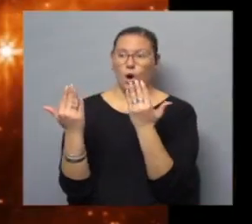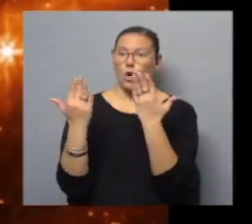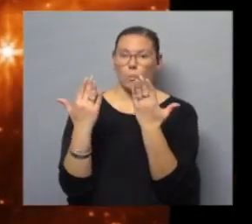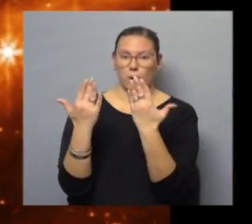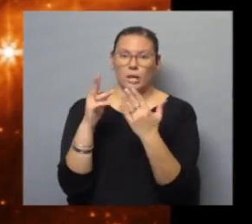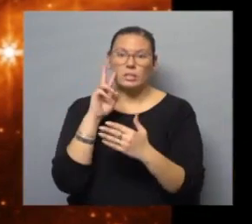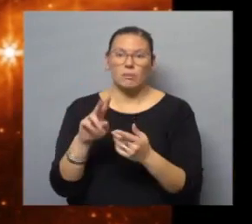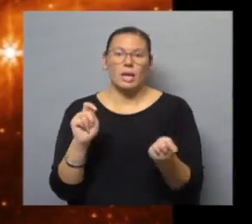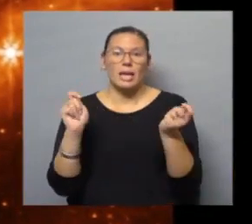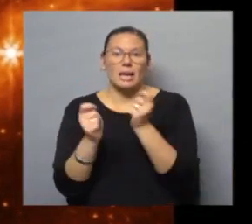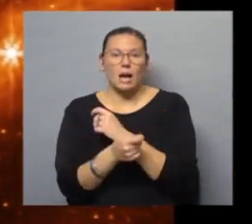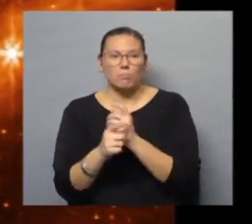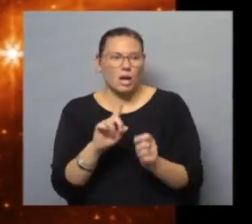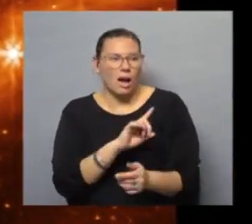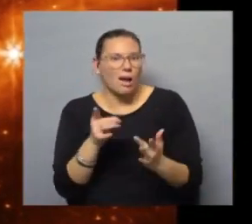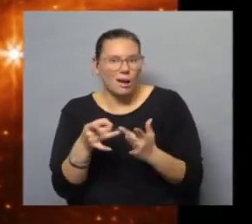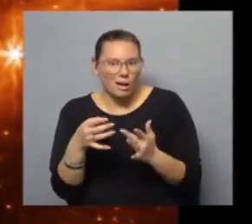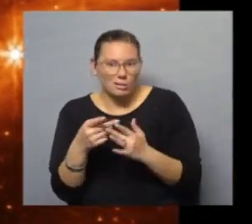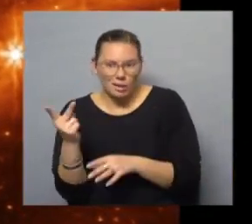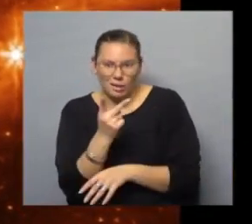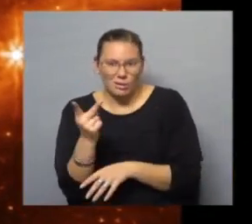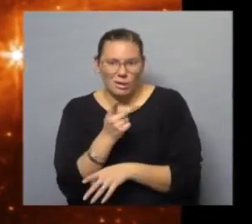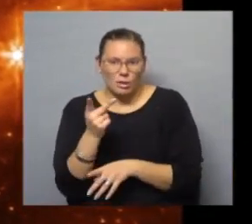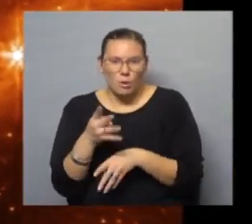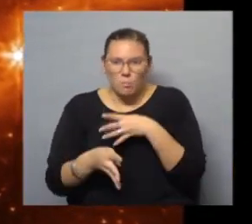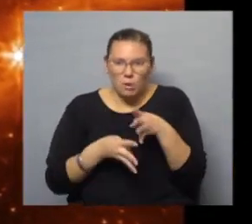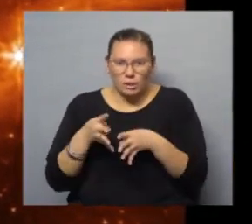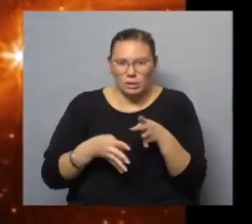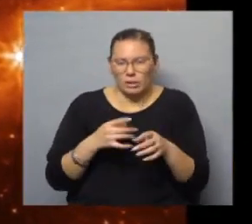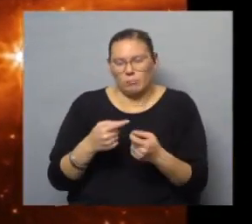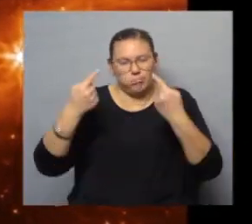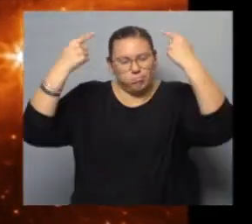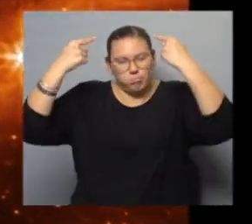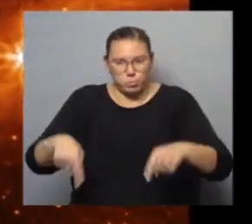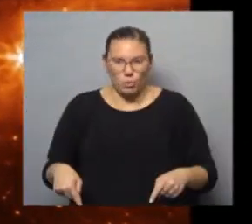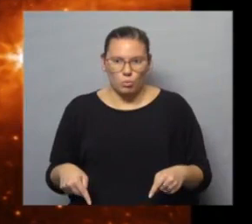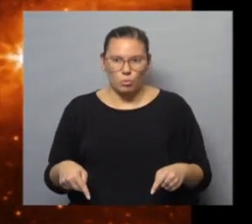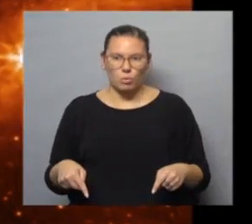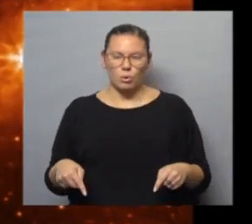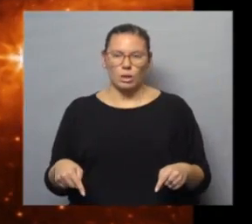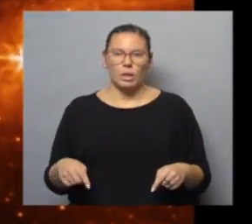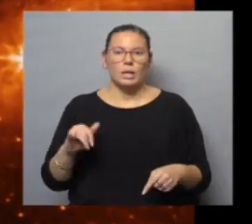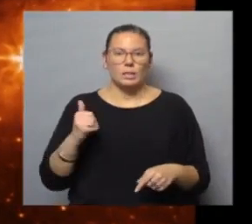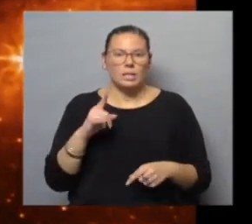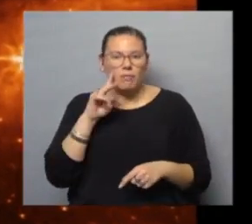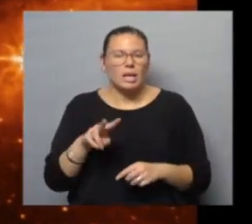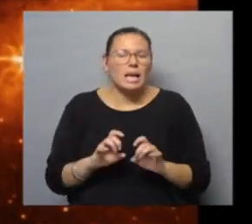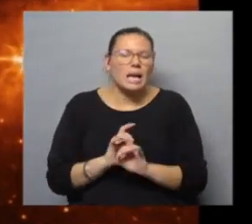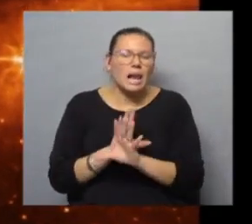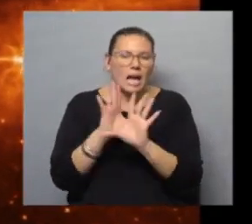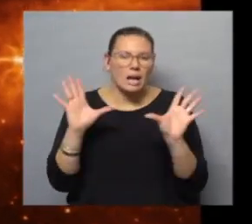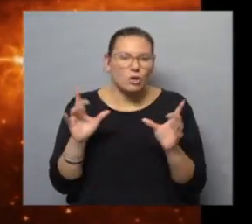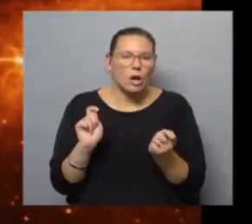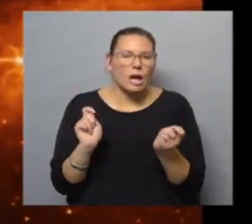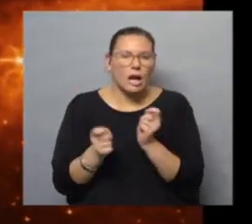se ve el cambio de poder de resolución entre los dos instrumentos, que es, digamos, noche y día la diferencia, ¿no? Sí, tal cual. O sea, aparte se ve muy claro eso que decíamos, ¿no? Cómo